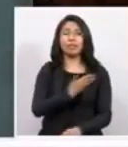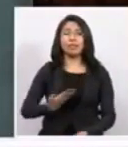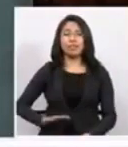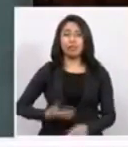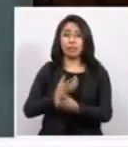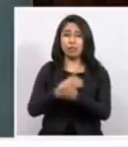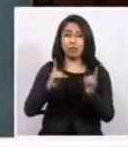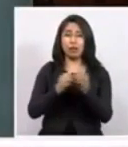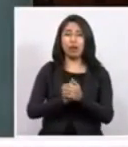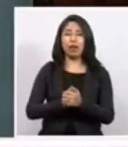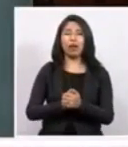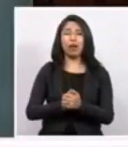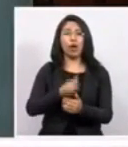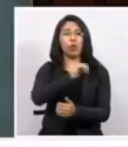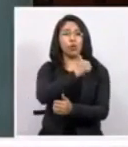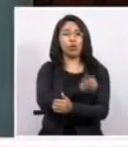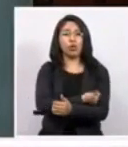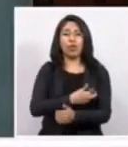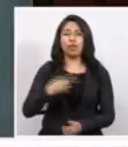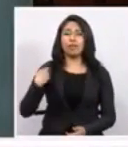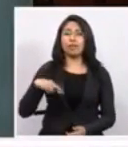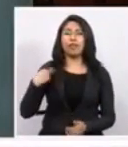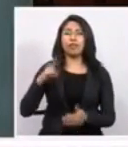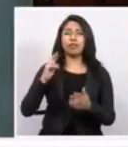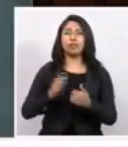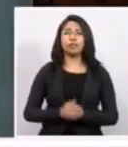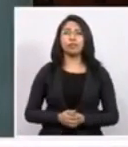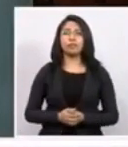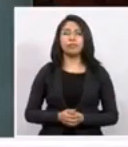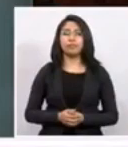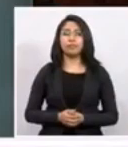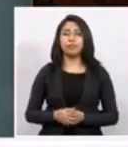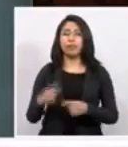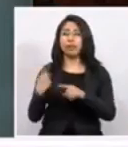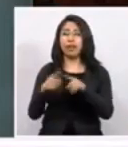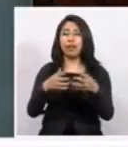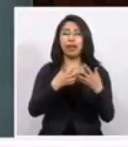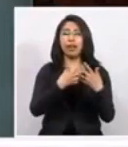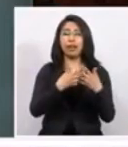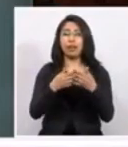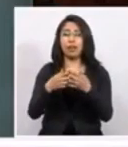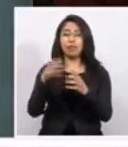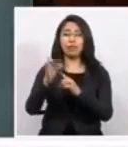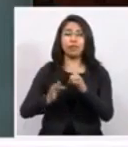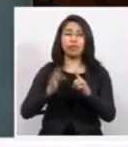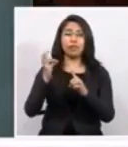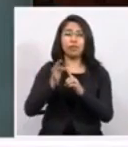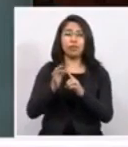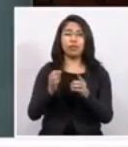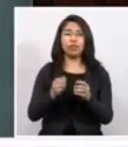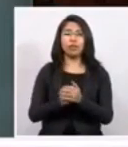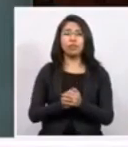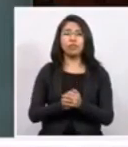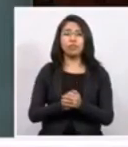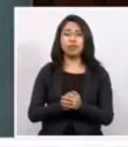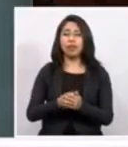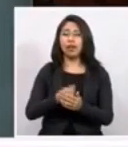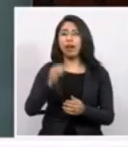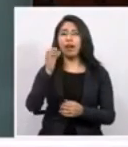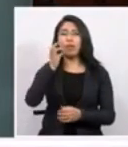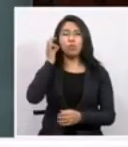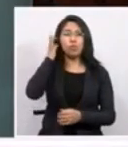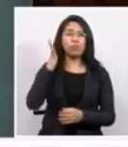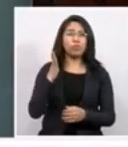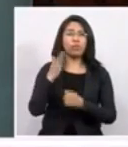autoridades religiosas y espirituales, ejecutivos de las organizaciones sociales, campesinas, indígenas